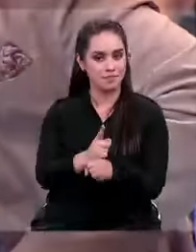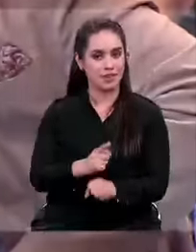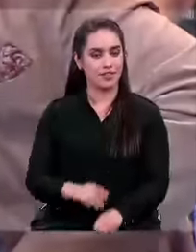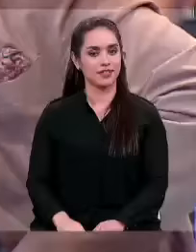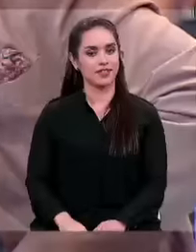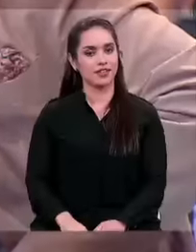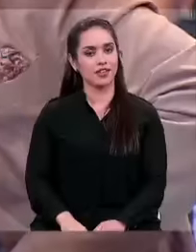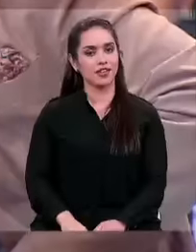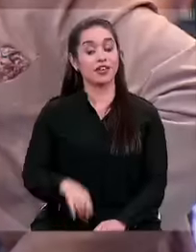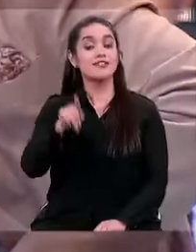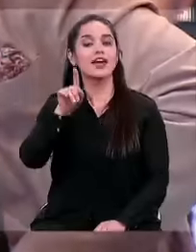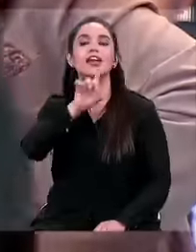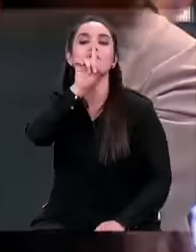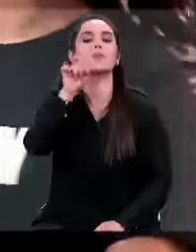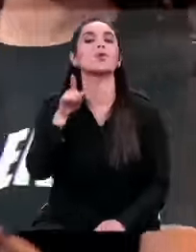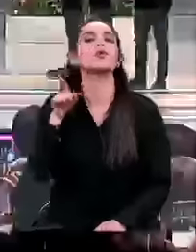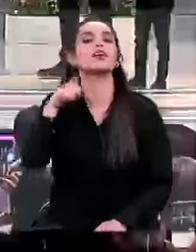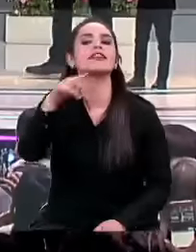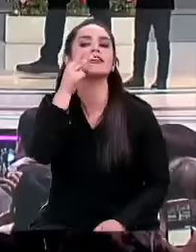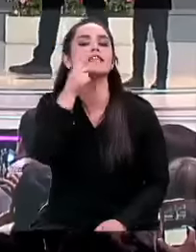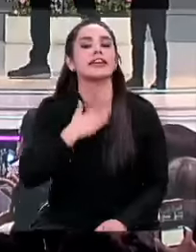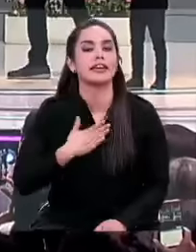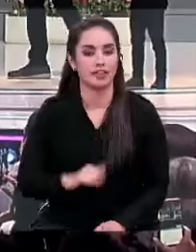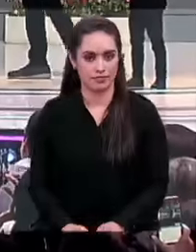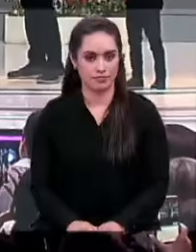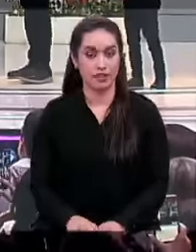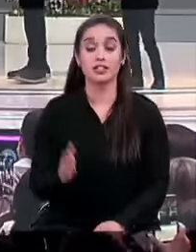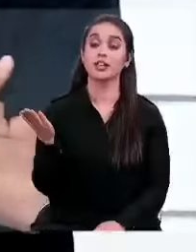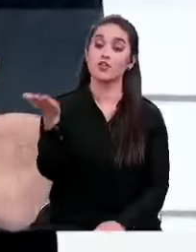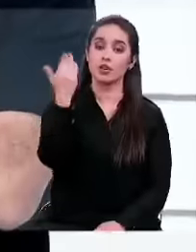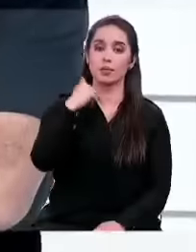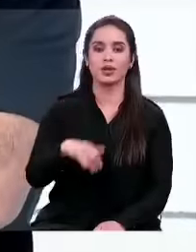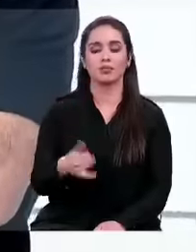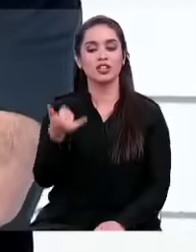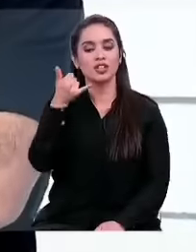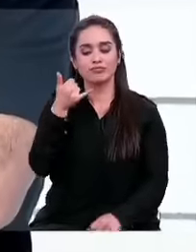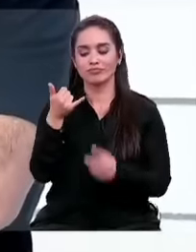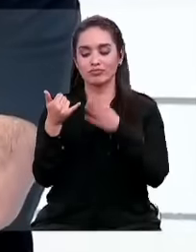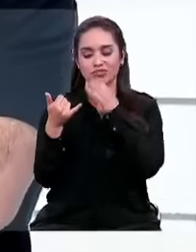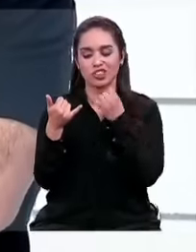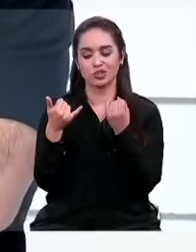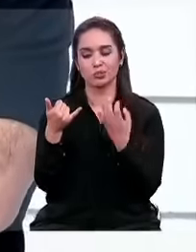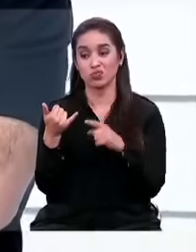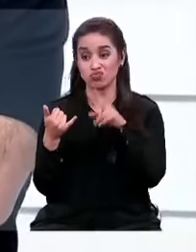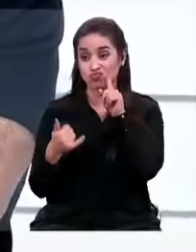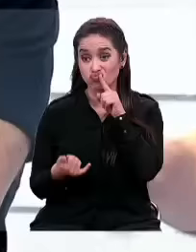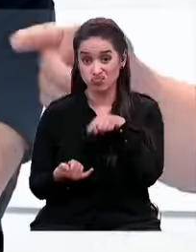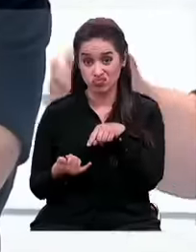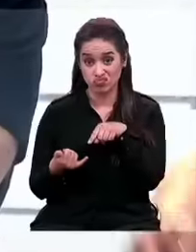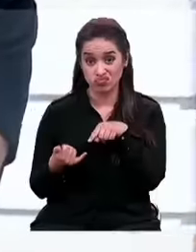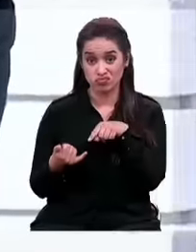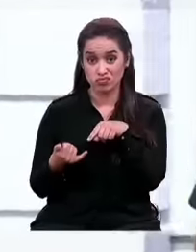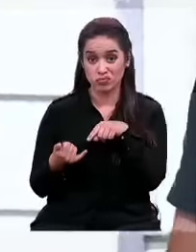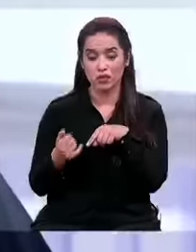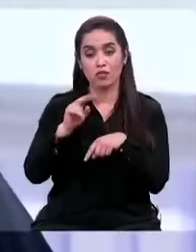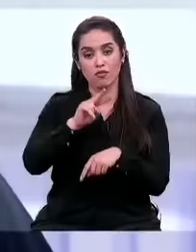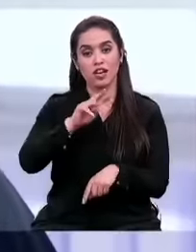Y a él, y a él le vamos a preguntar qué es lo que quiere ver. Lo vamos a llamar y me... Pero no tengo el teléfono. ¿No tenía el teléfono? ¿Cómo? Yo lo sé.